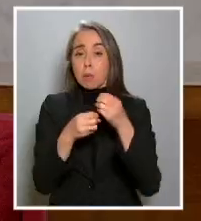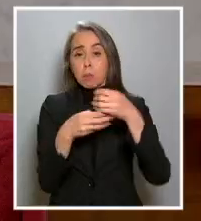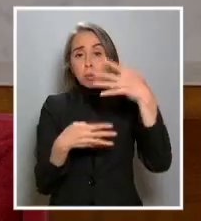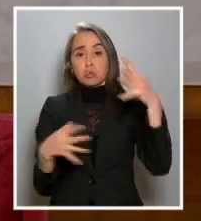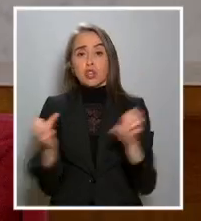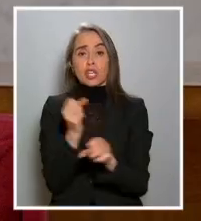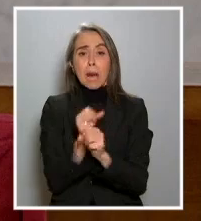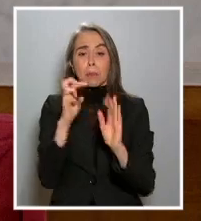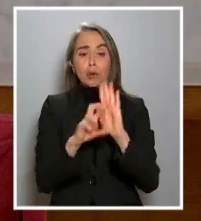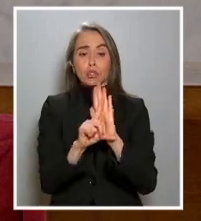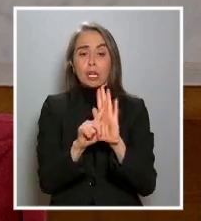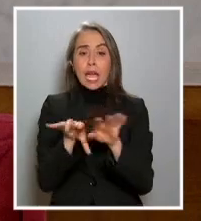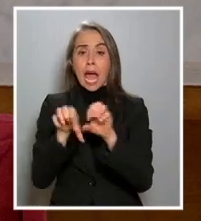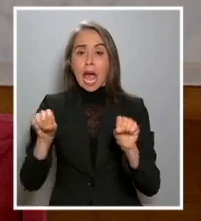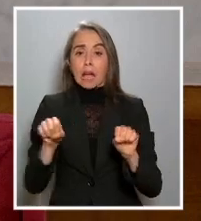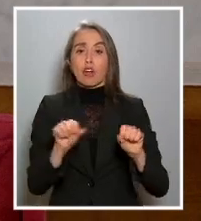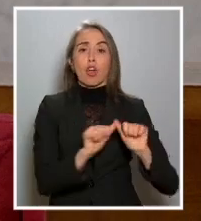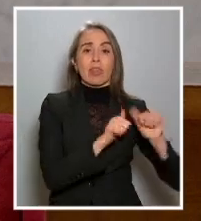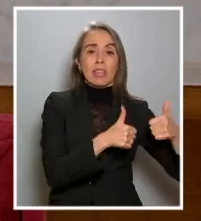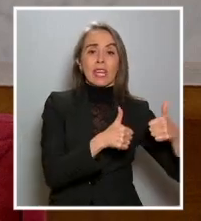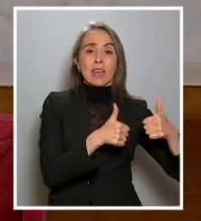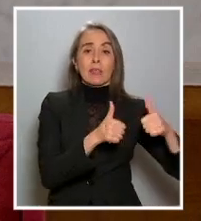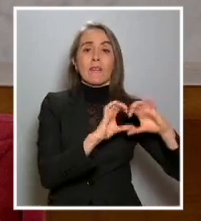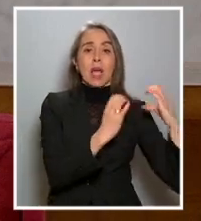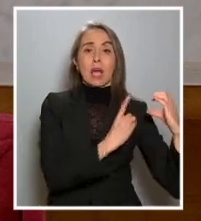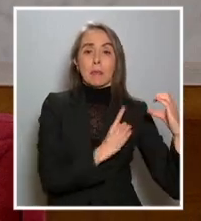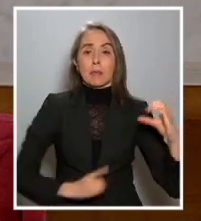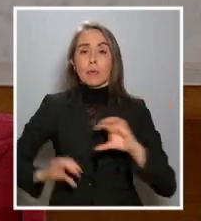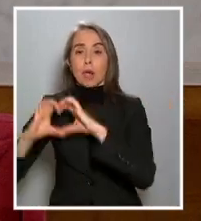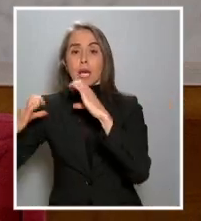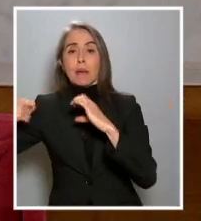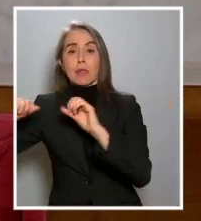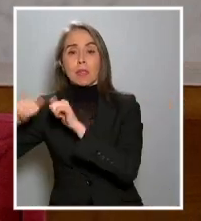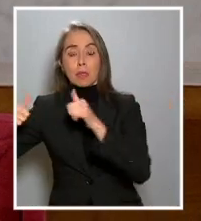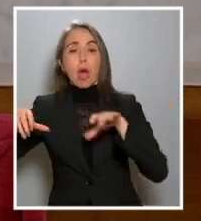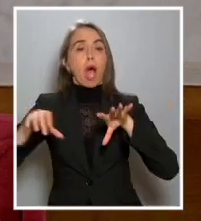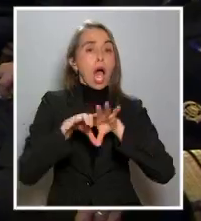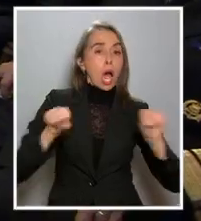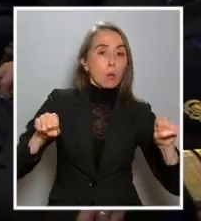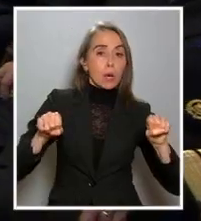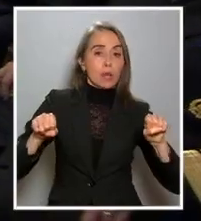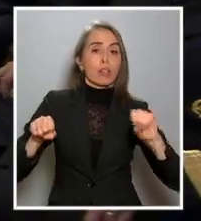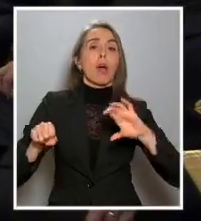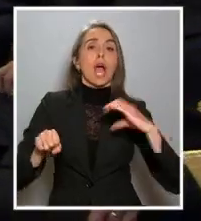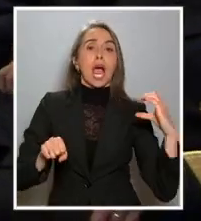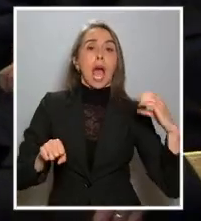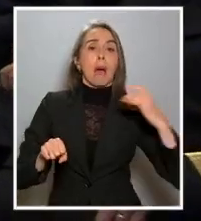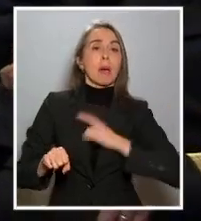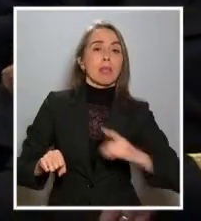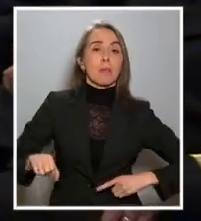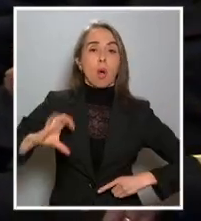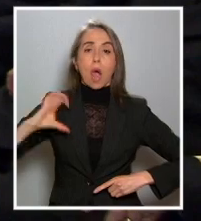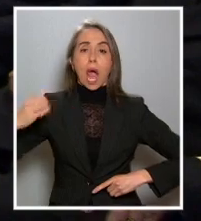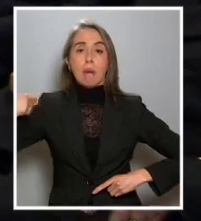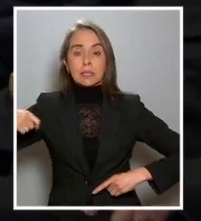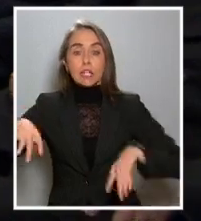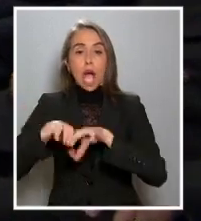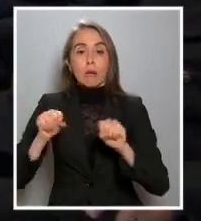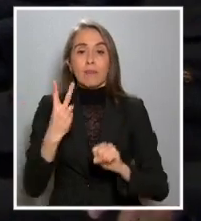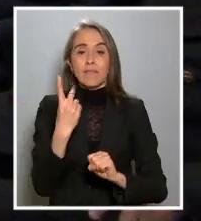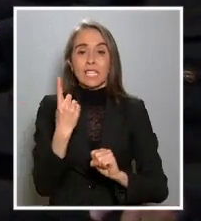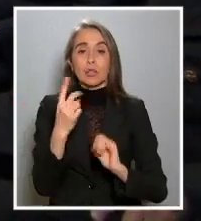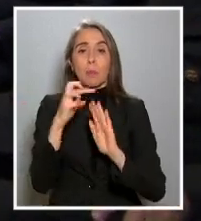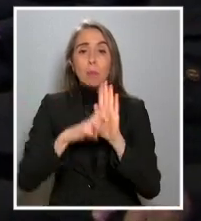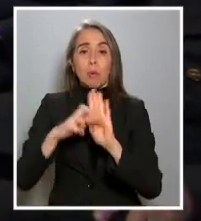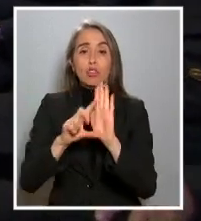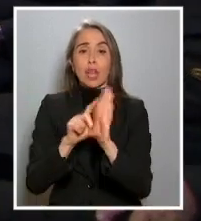hemos acordado con las mesas de las cámaras, de la Cámara y del Senado, para poder acelerar 21 proyectos